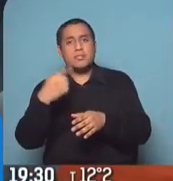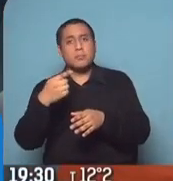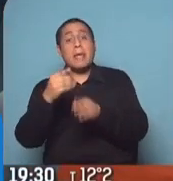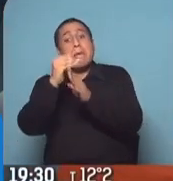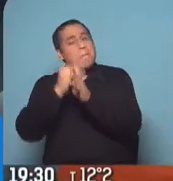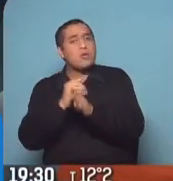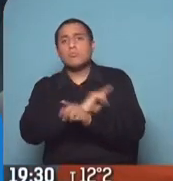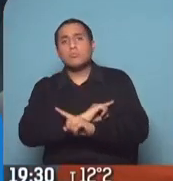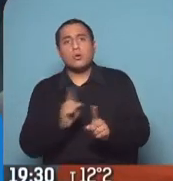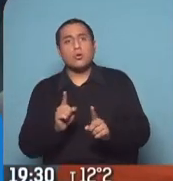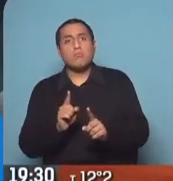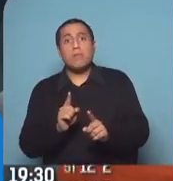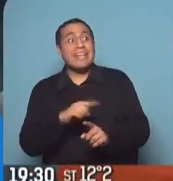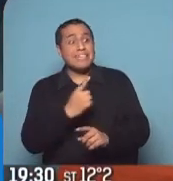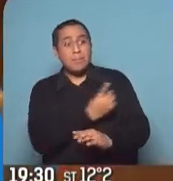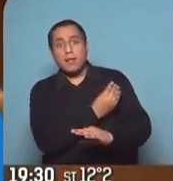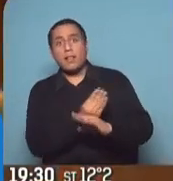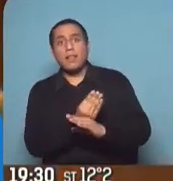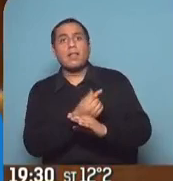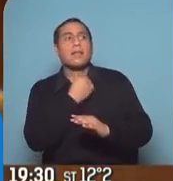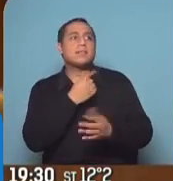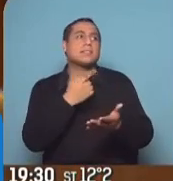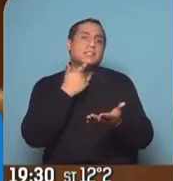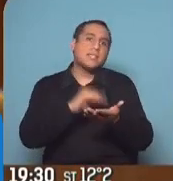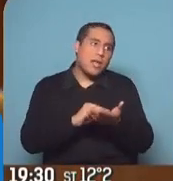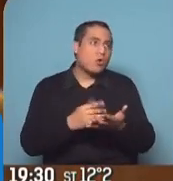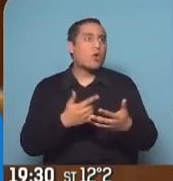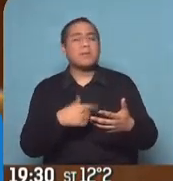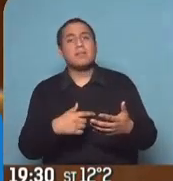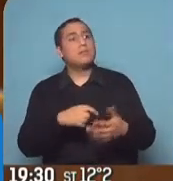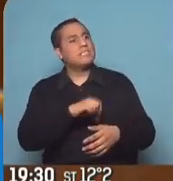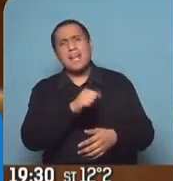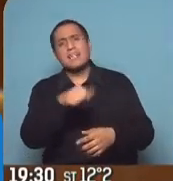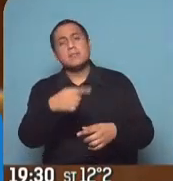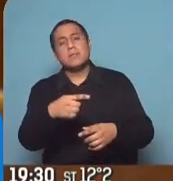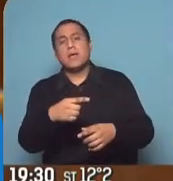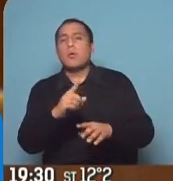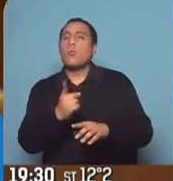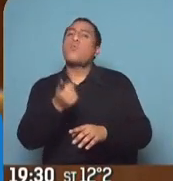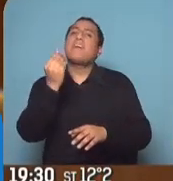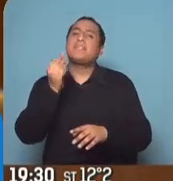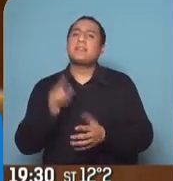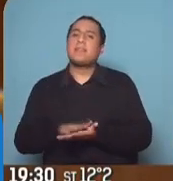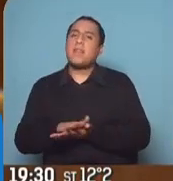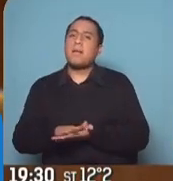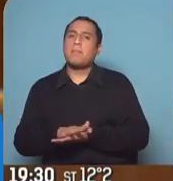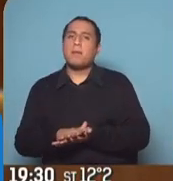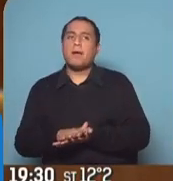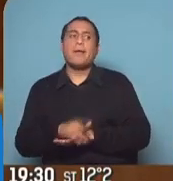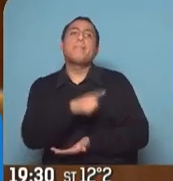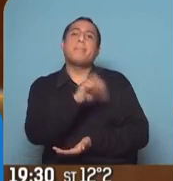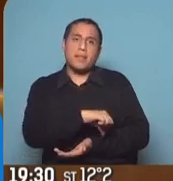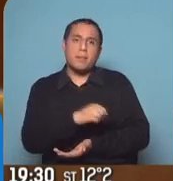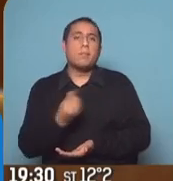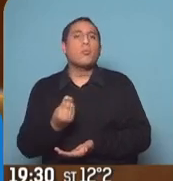ganó toda elección a la que se presentó. Impresionante, salvo una vez que le hicieron una trampa. Ajá. Pero eso fue una trampa de colegio electoral,